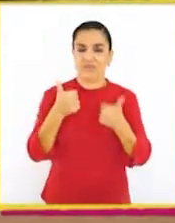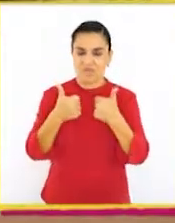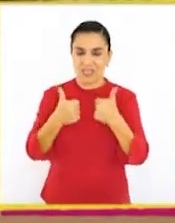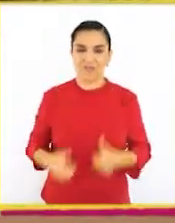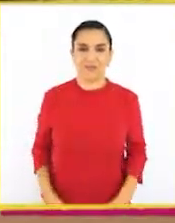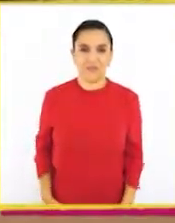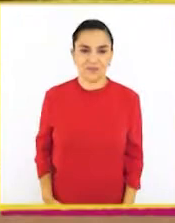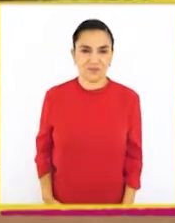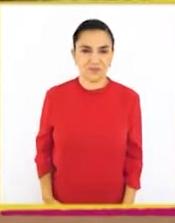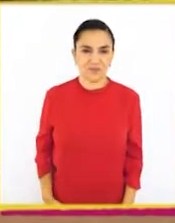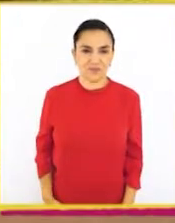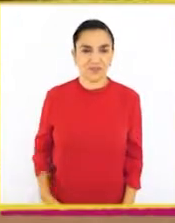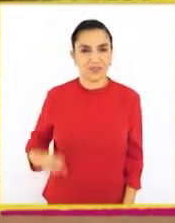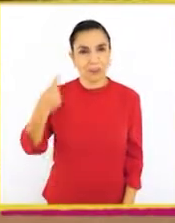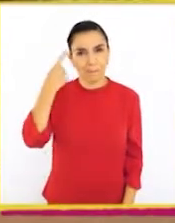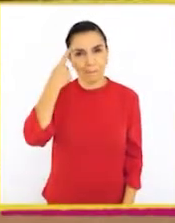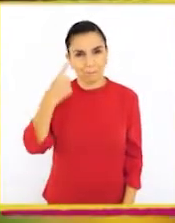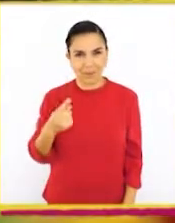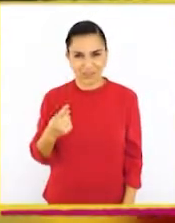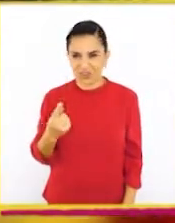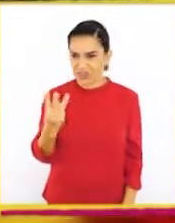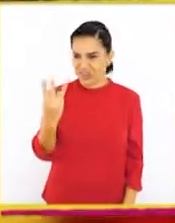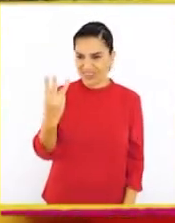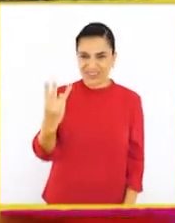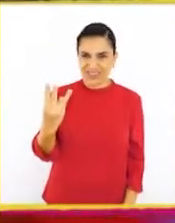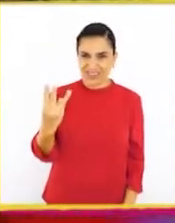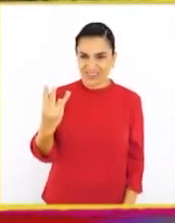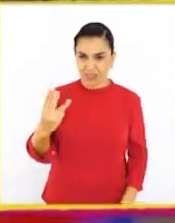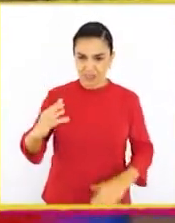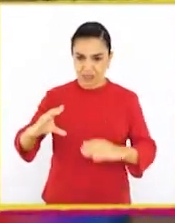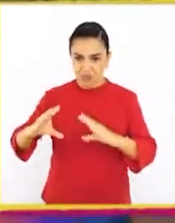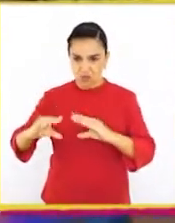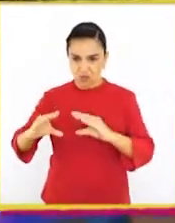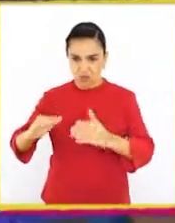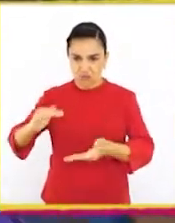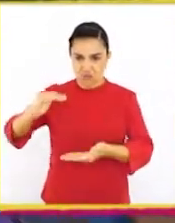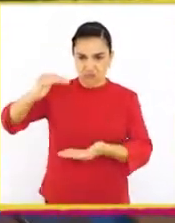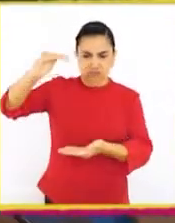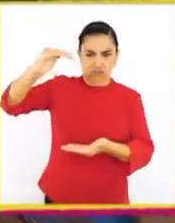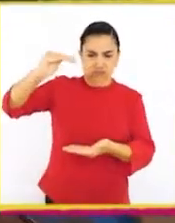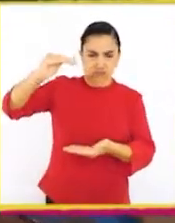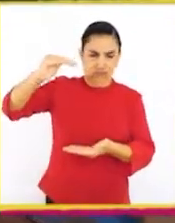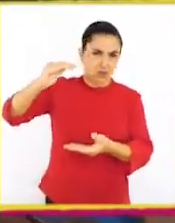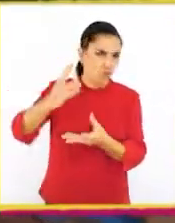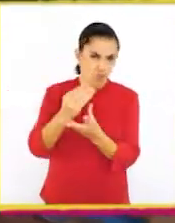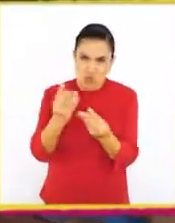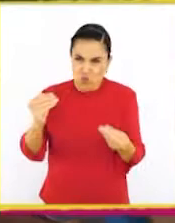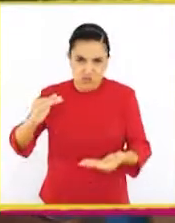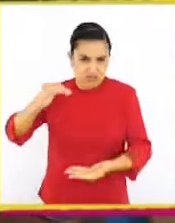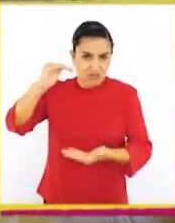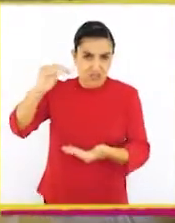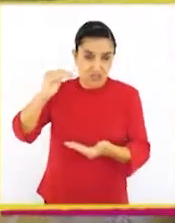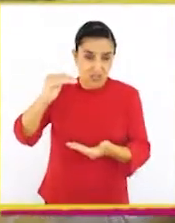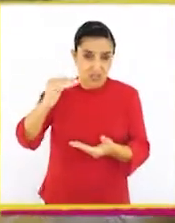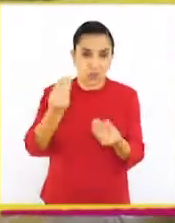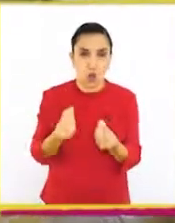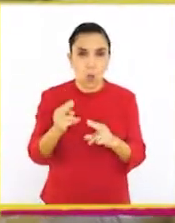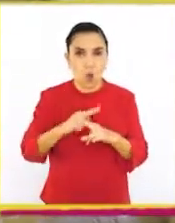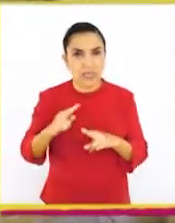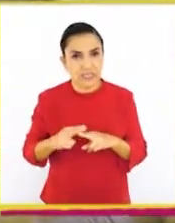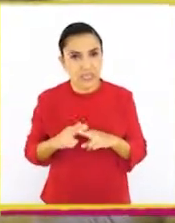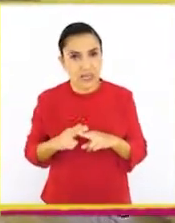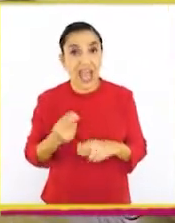¡Tres! ¡Muy bien! Pero tres ocupan mucho espacio. ¿Qué creen que podemos hacer?